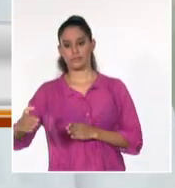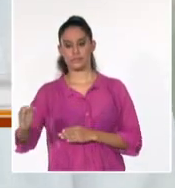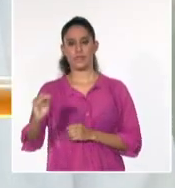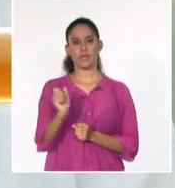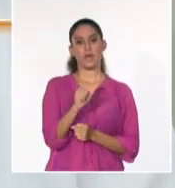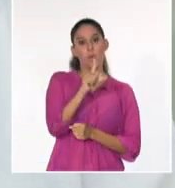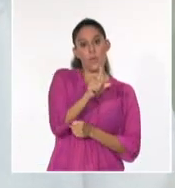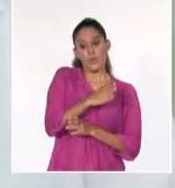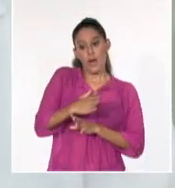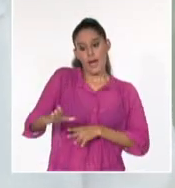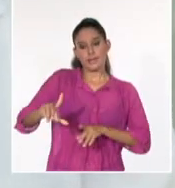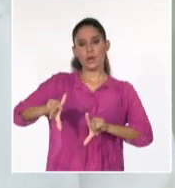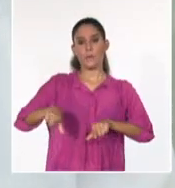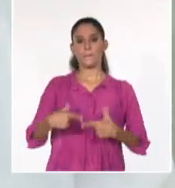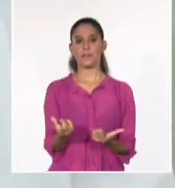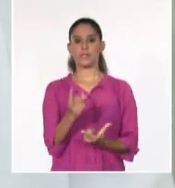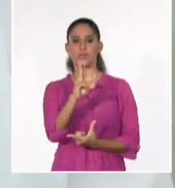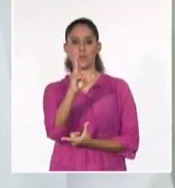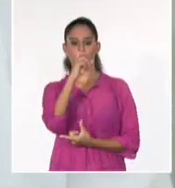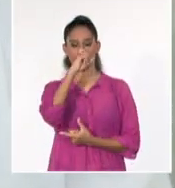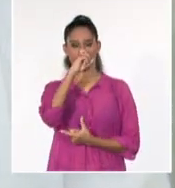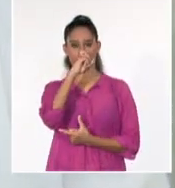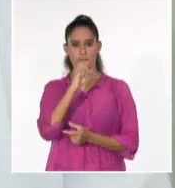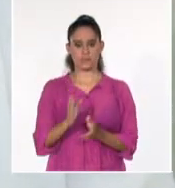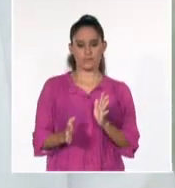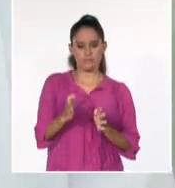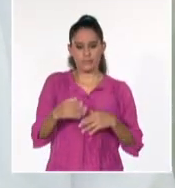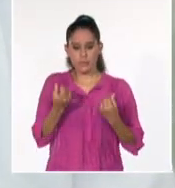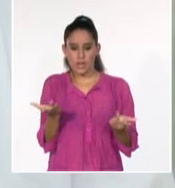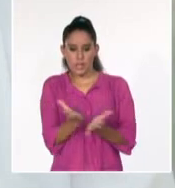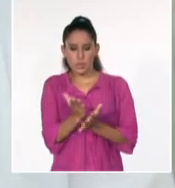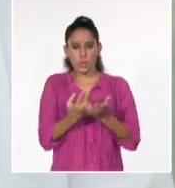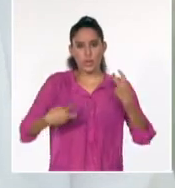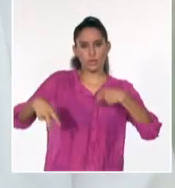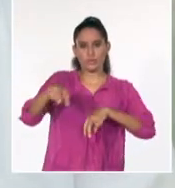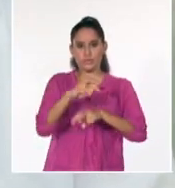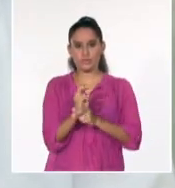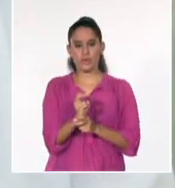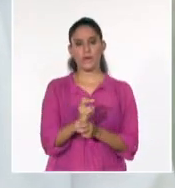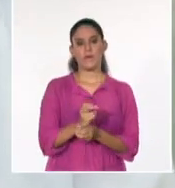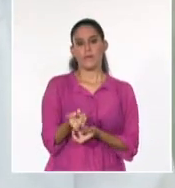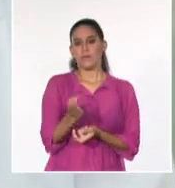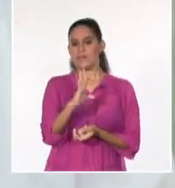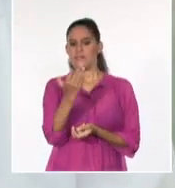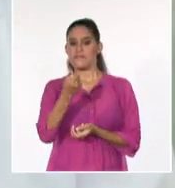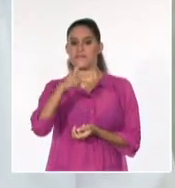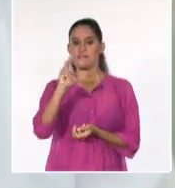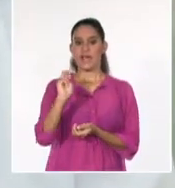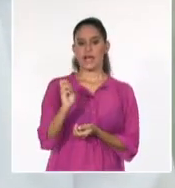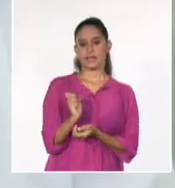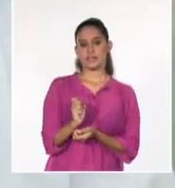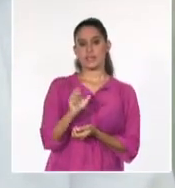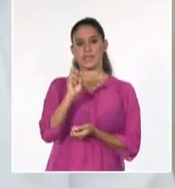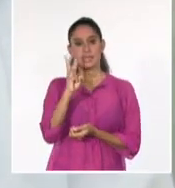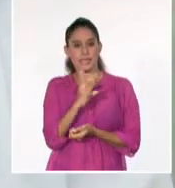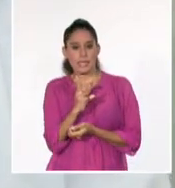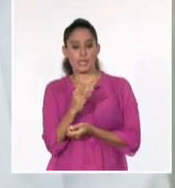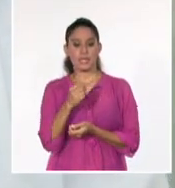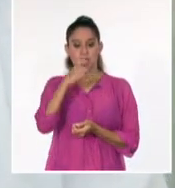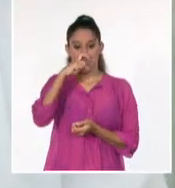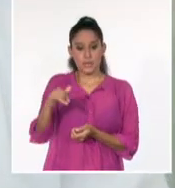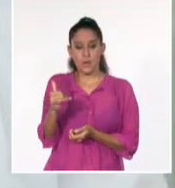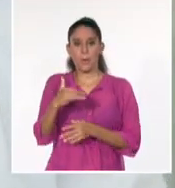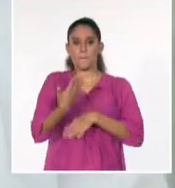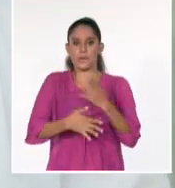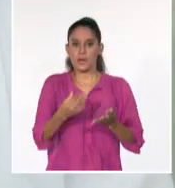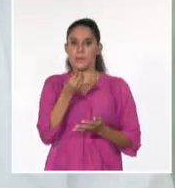años de edad. Y es una parte del ensayo clínico de la fase 3 donde se ha extendido a los niños que hoy tienen factores de riesgo o enfermedades